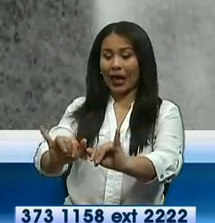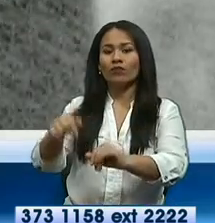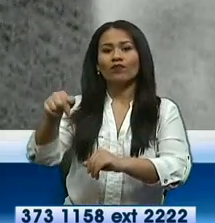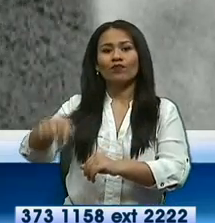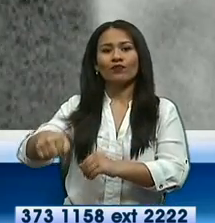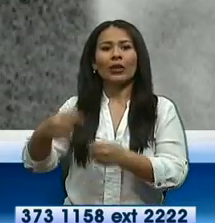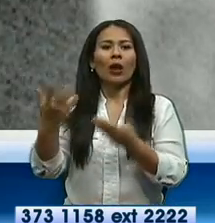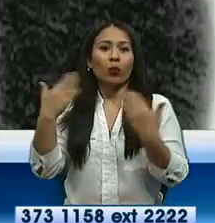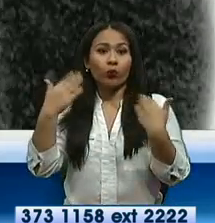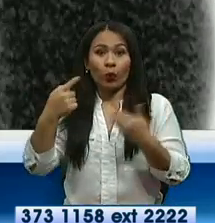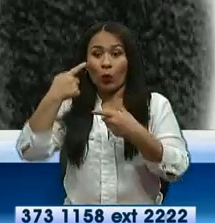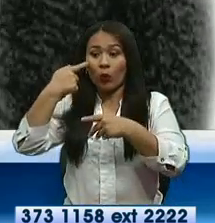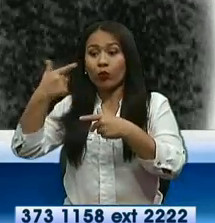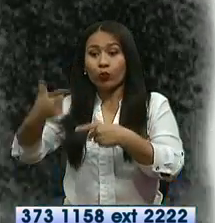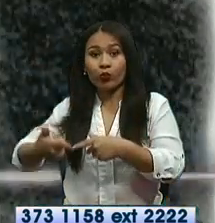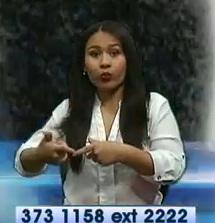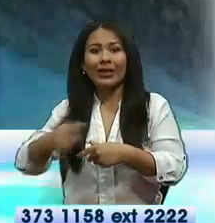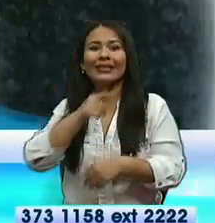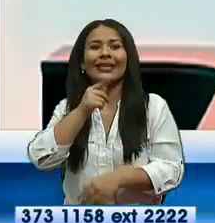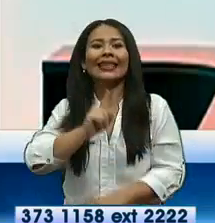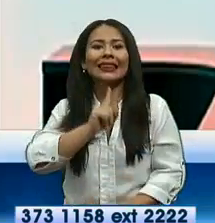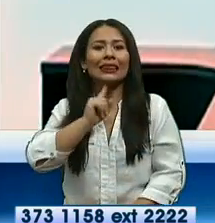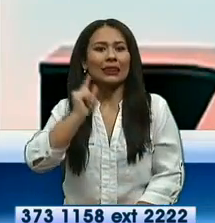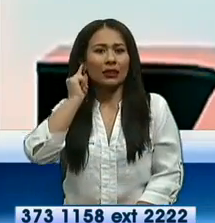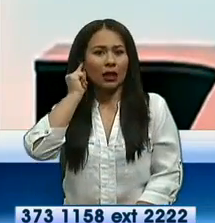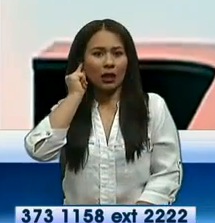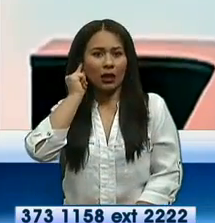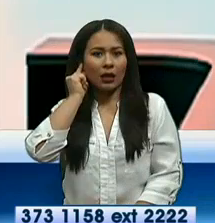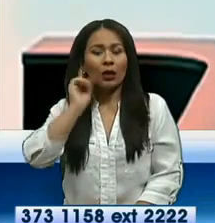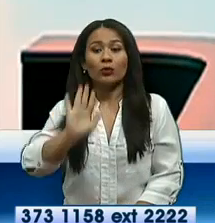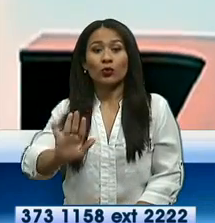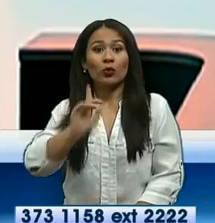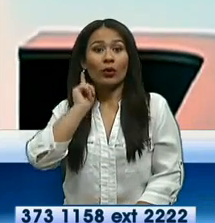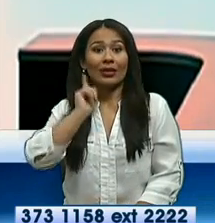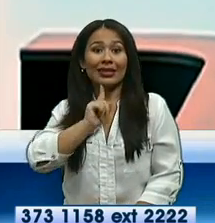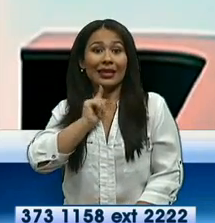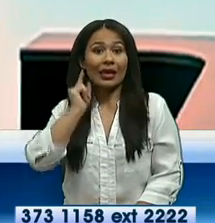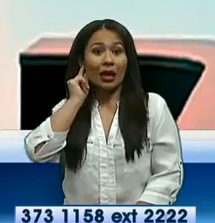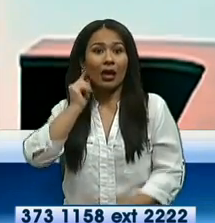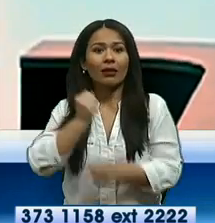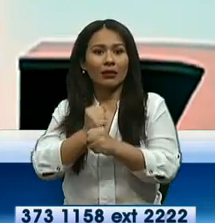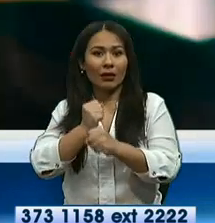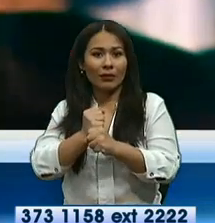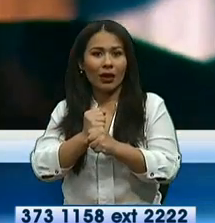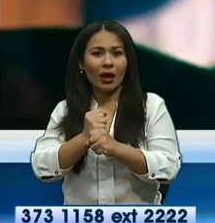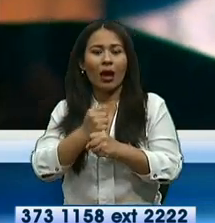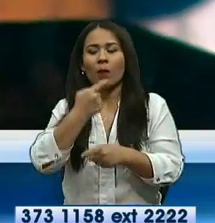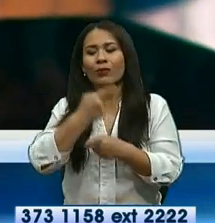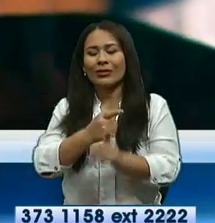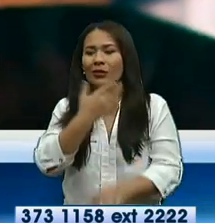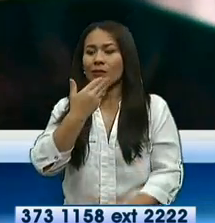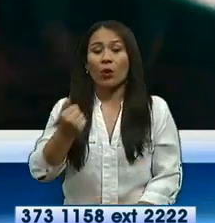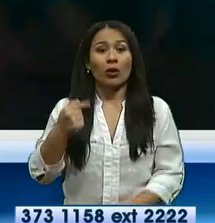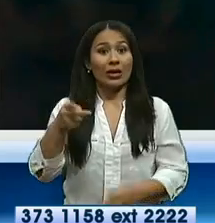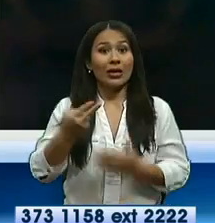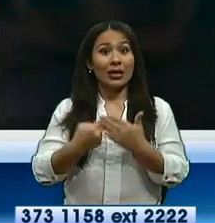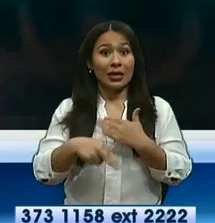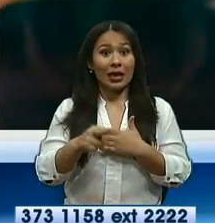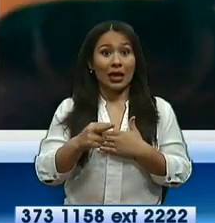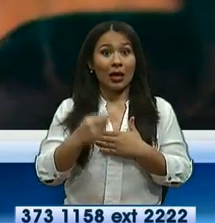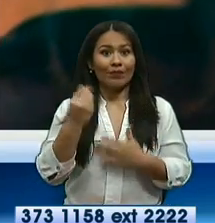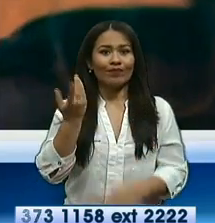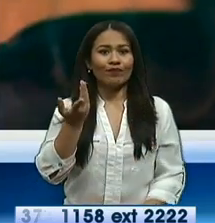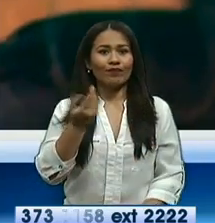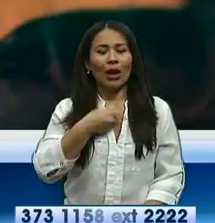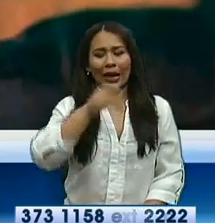A su vez, la tía también trabaja. Por este motivo, la chica, al salir del colegio, debía acudir hasta la casa de un